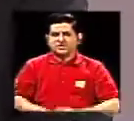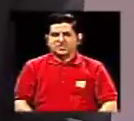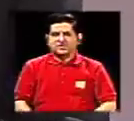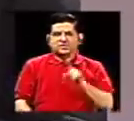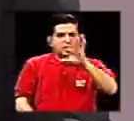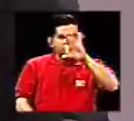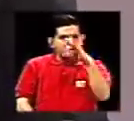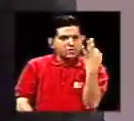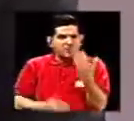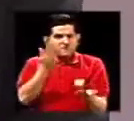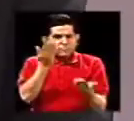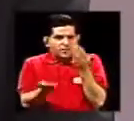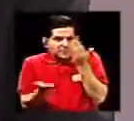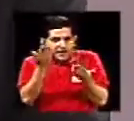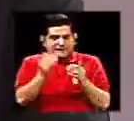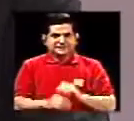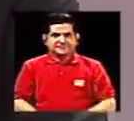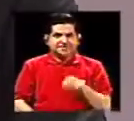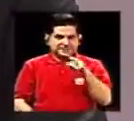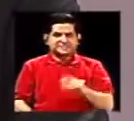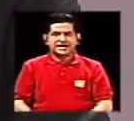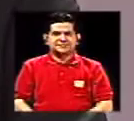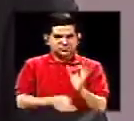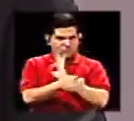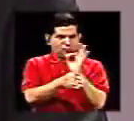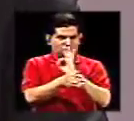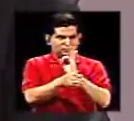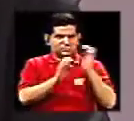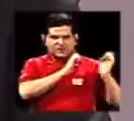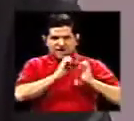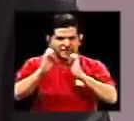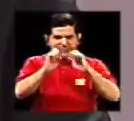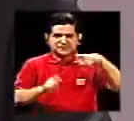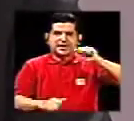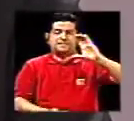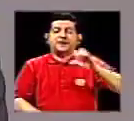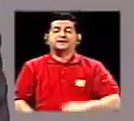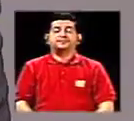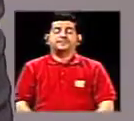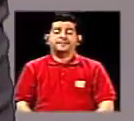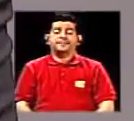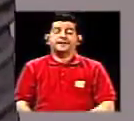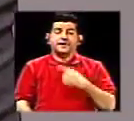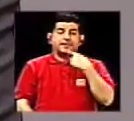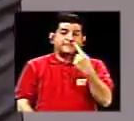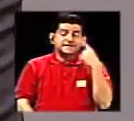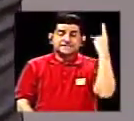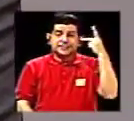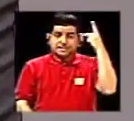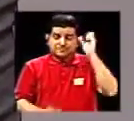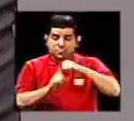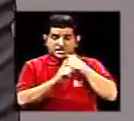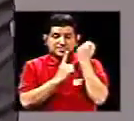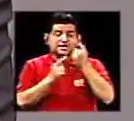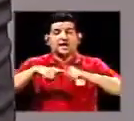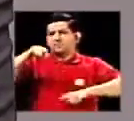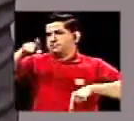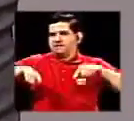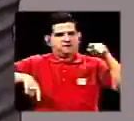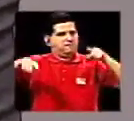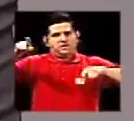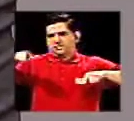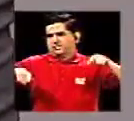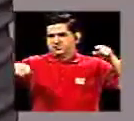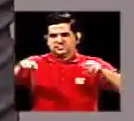manera habría sido eso funcional, digamos, para la estrategia del PAC. Digamos, lo que podemos decir es que en política las condiciones son muy diversas y las